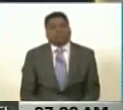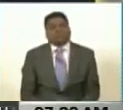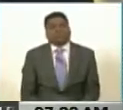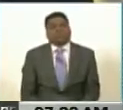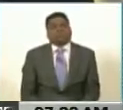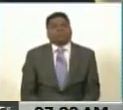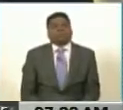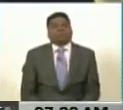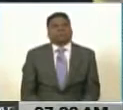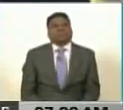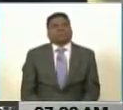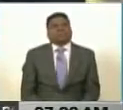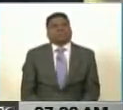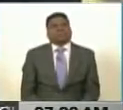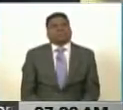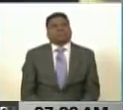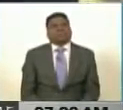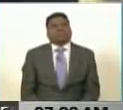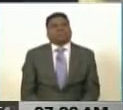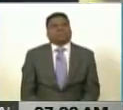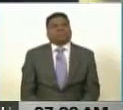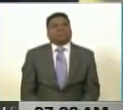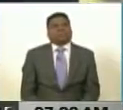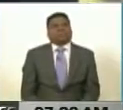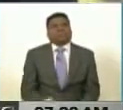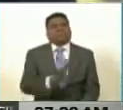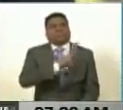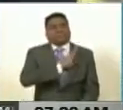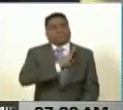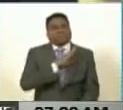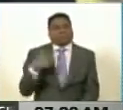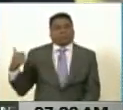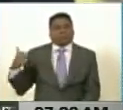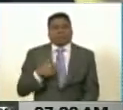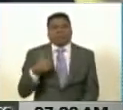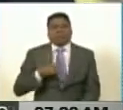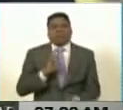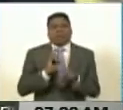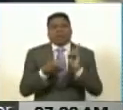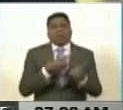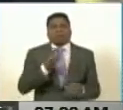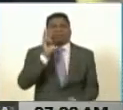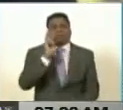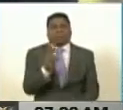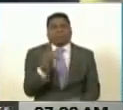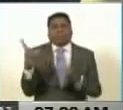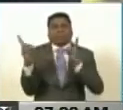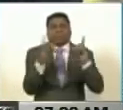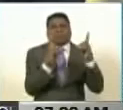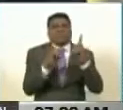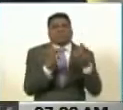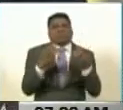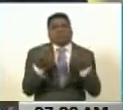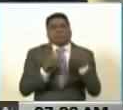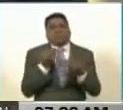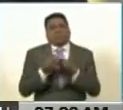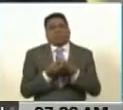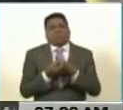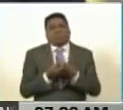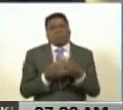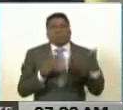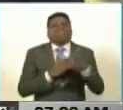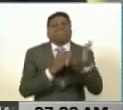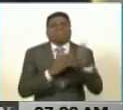propia, el factor pues de la MUD, algunos ven el diálogo como un obstáculo para un cambio inmediato en